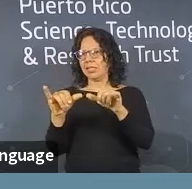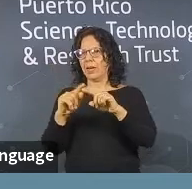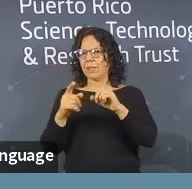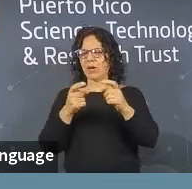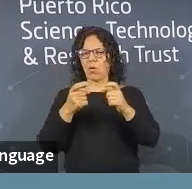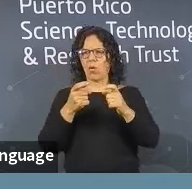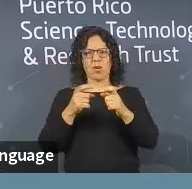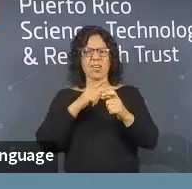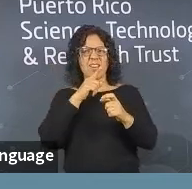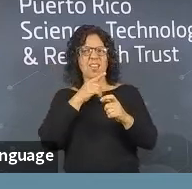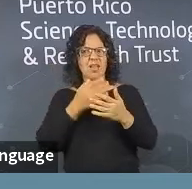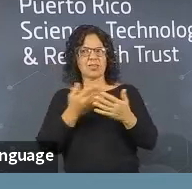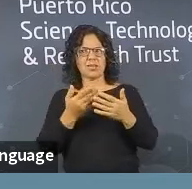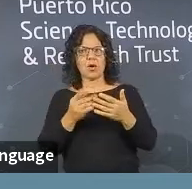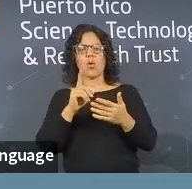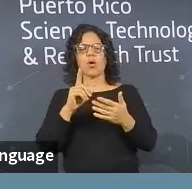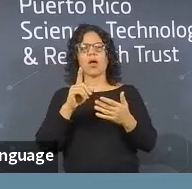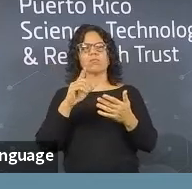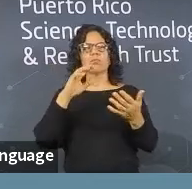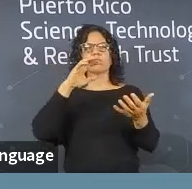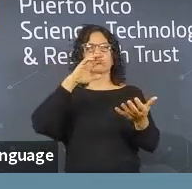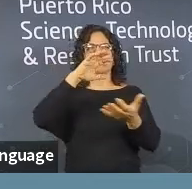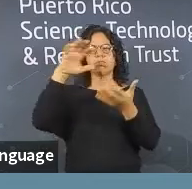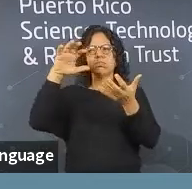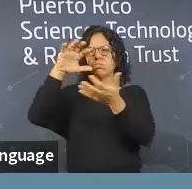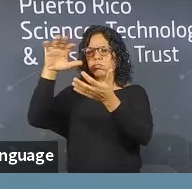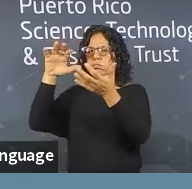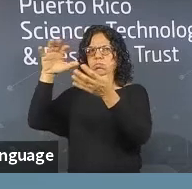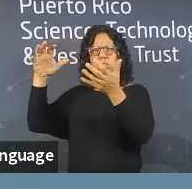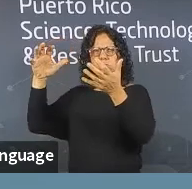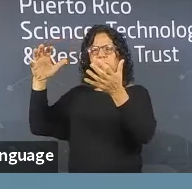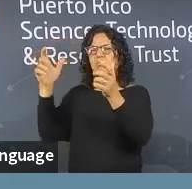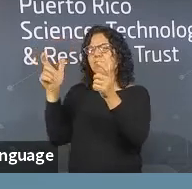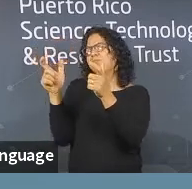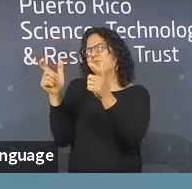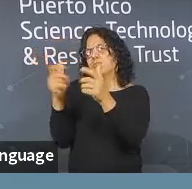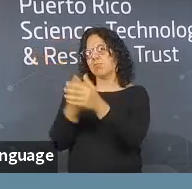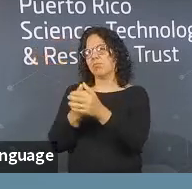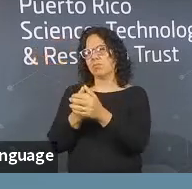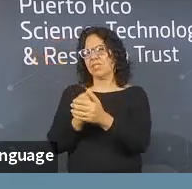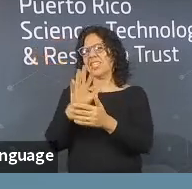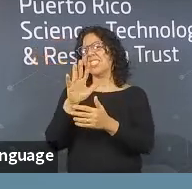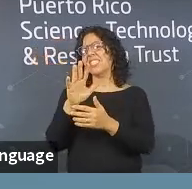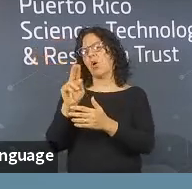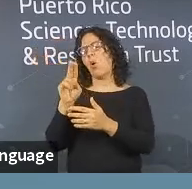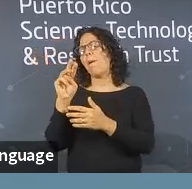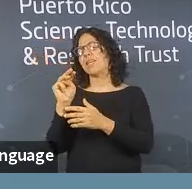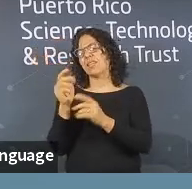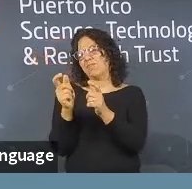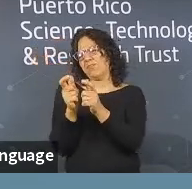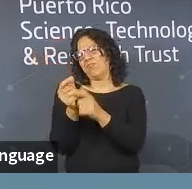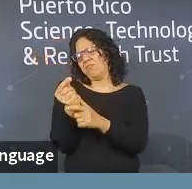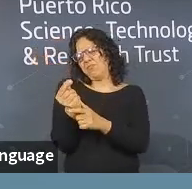es una nube de tamaño bien pequeño. O sea, 5 micras sí es pequeño. De ahí